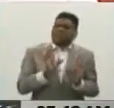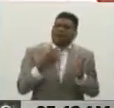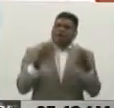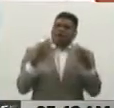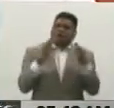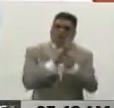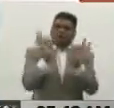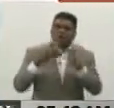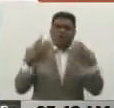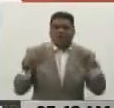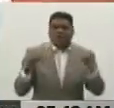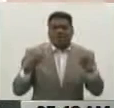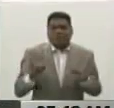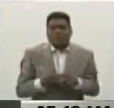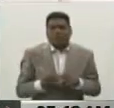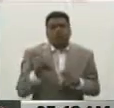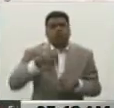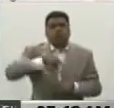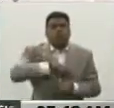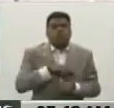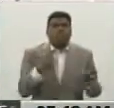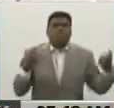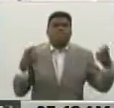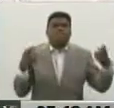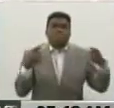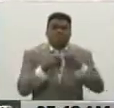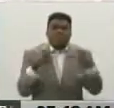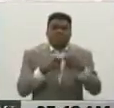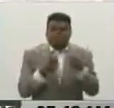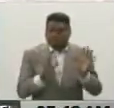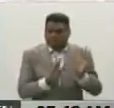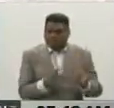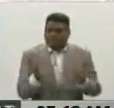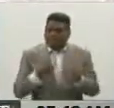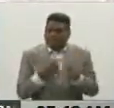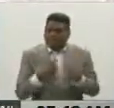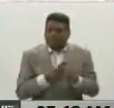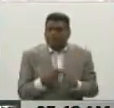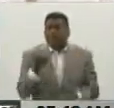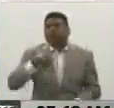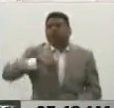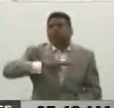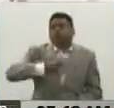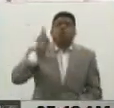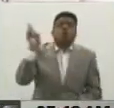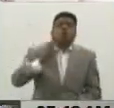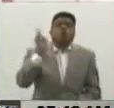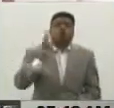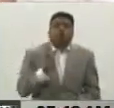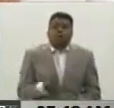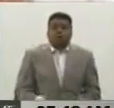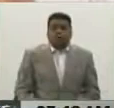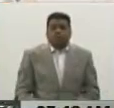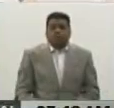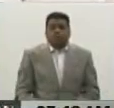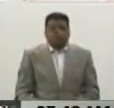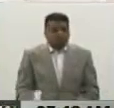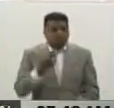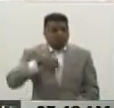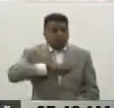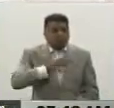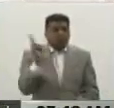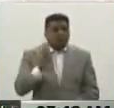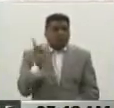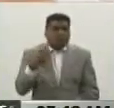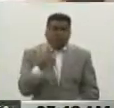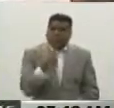Nosotros tenemos que ir a dar la batalla en este sector, ¿sí? Nosotros hemos usado, y eso se ha usado también, así como tú